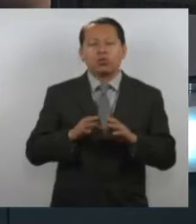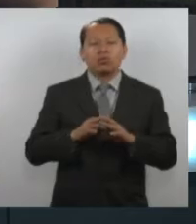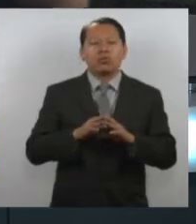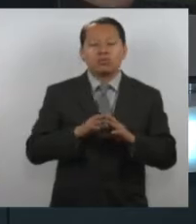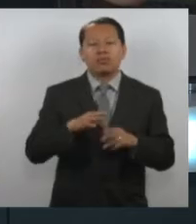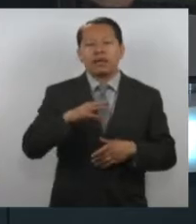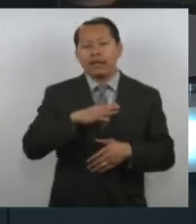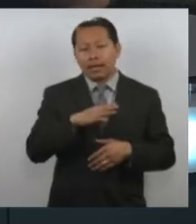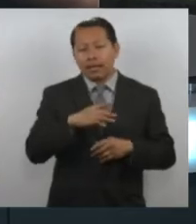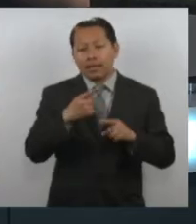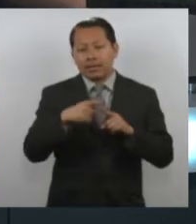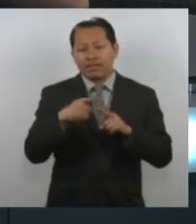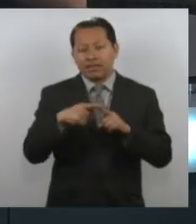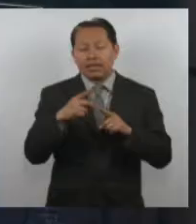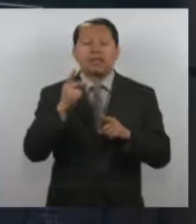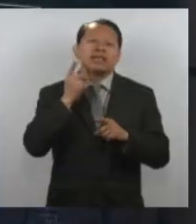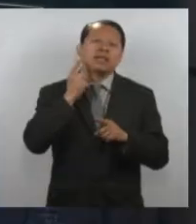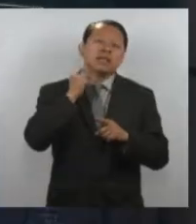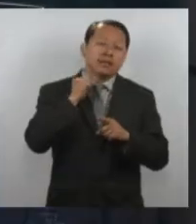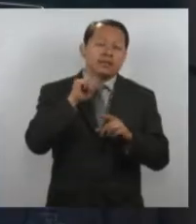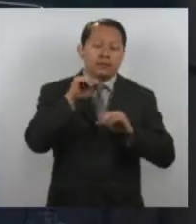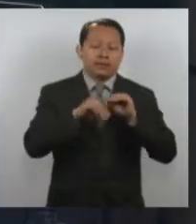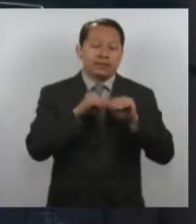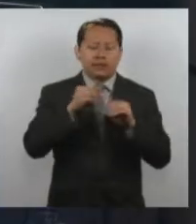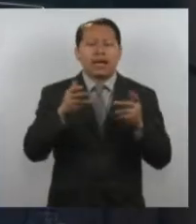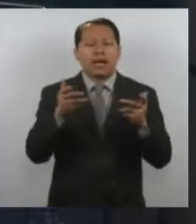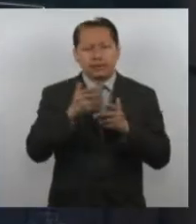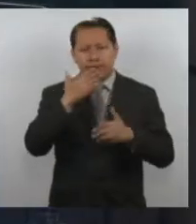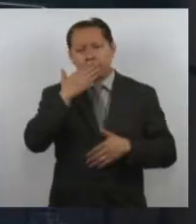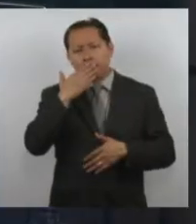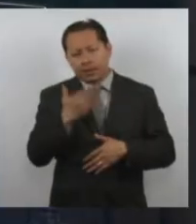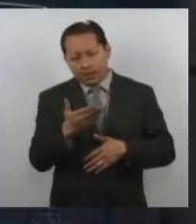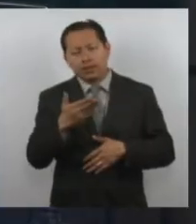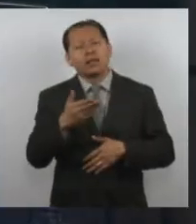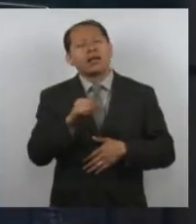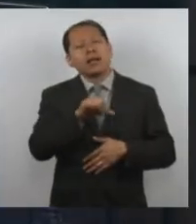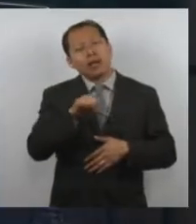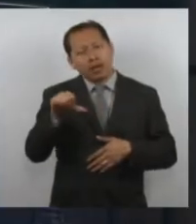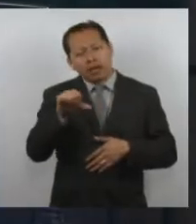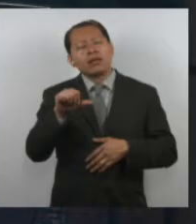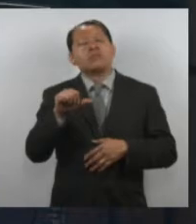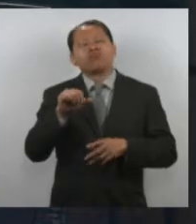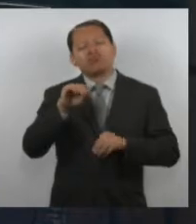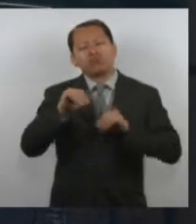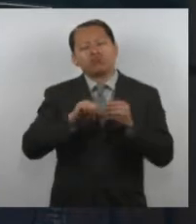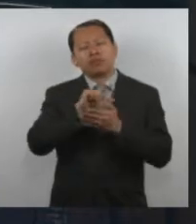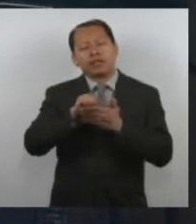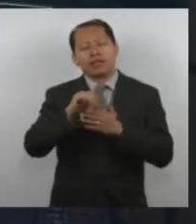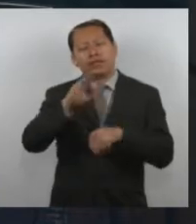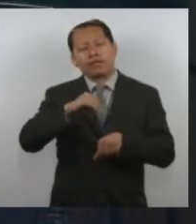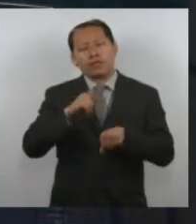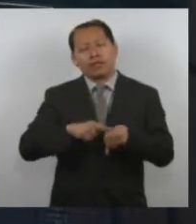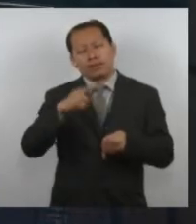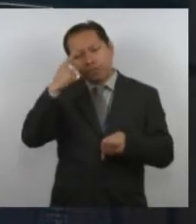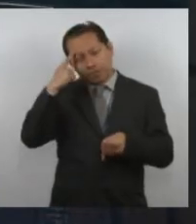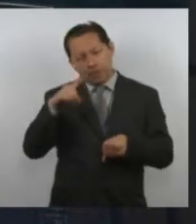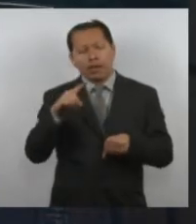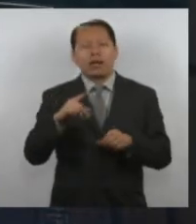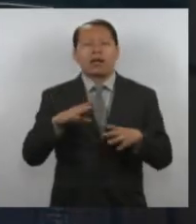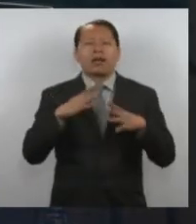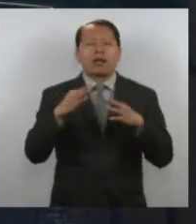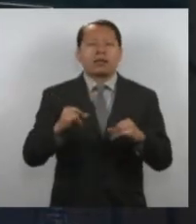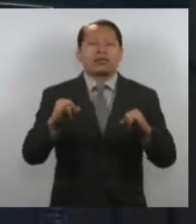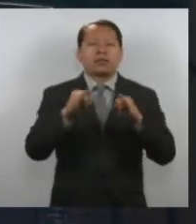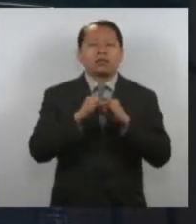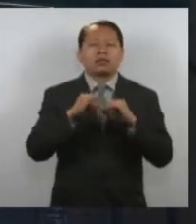legisladores hicieron un gran aporte al Legislativo Federal en aprobar y crear la institución de